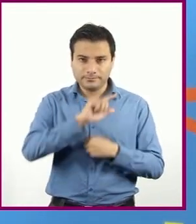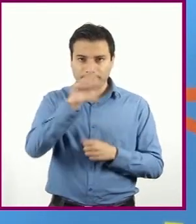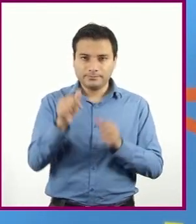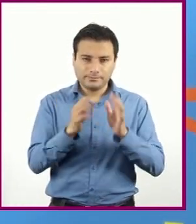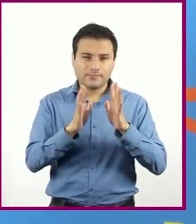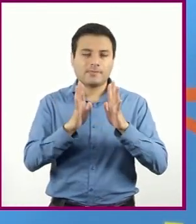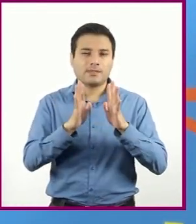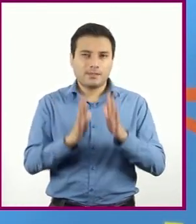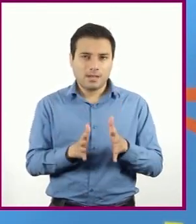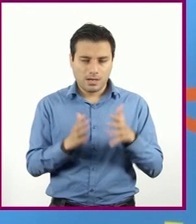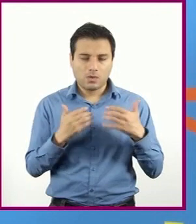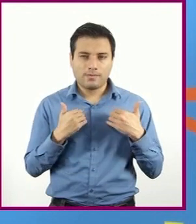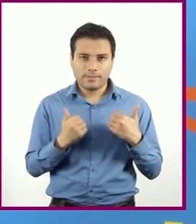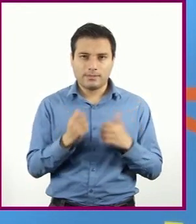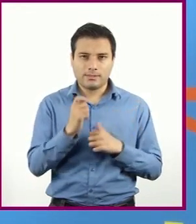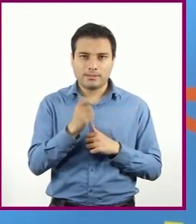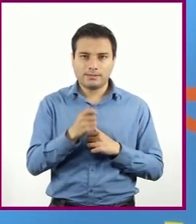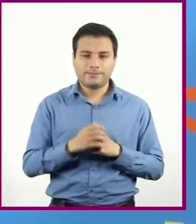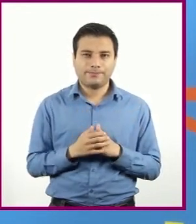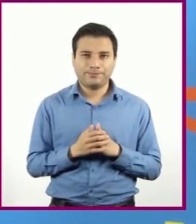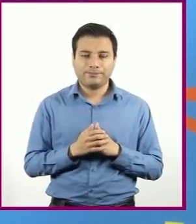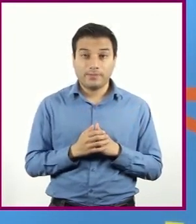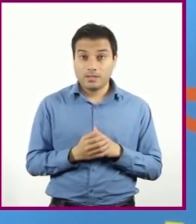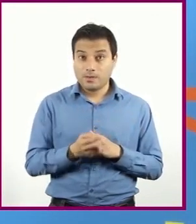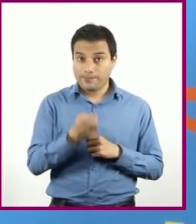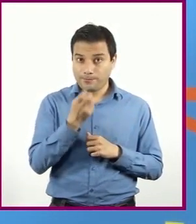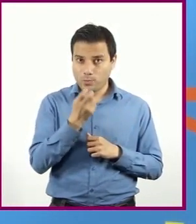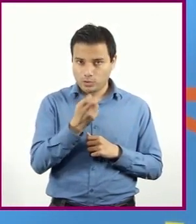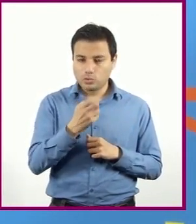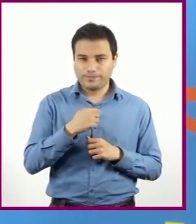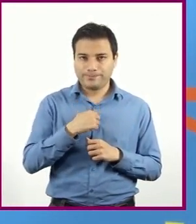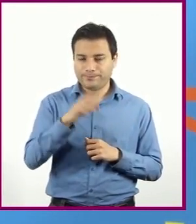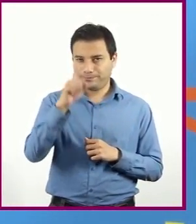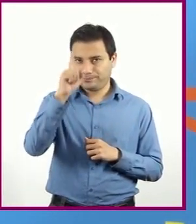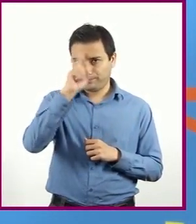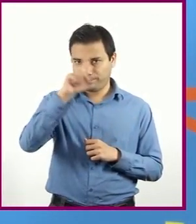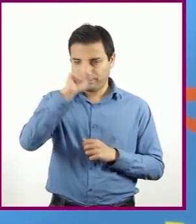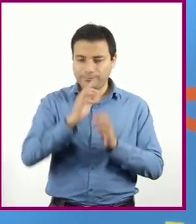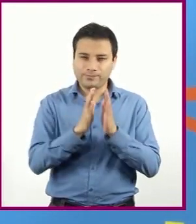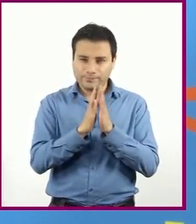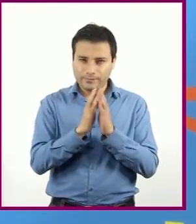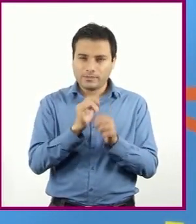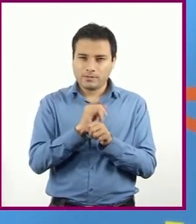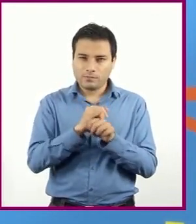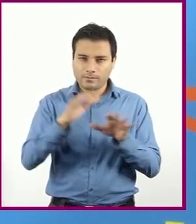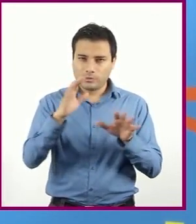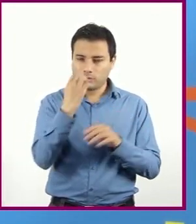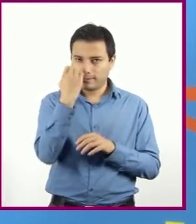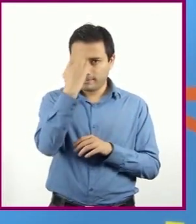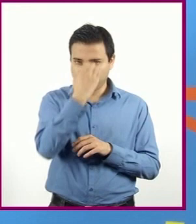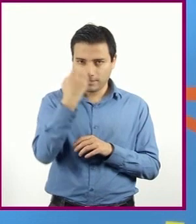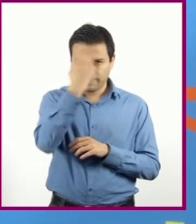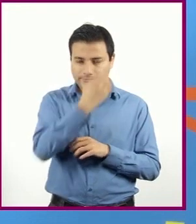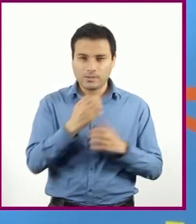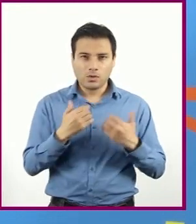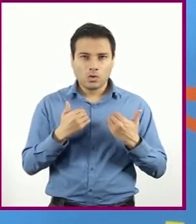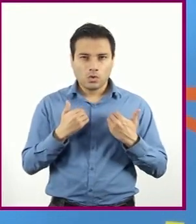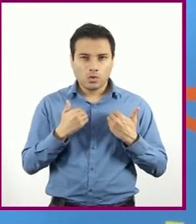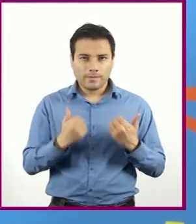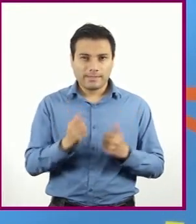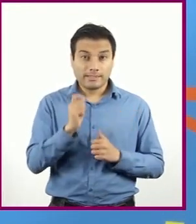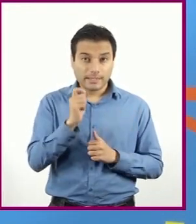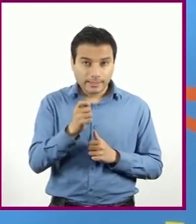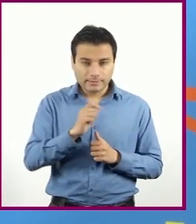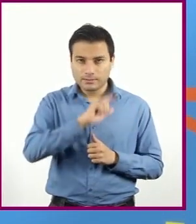y significado a estas. Por ello, les recomendamos analizar la información, comprender los procedimientos